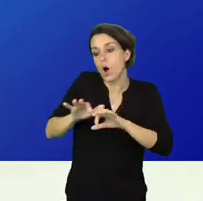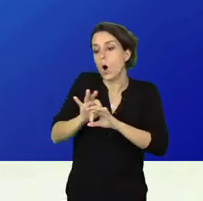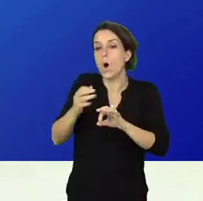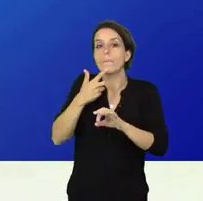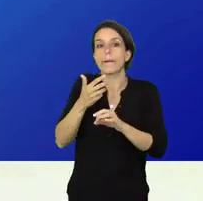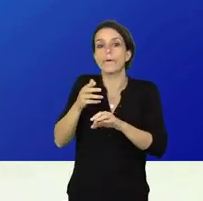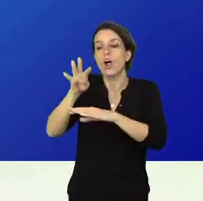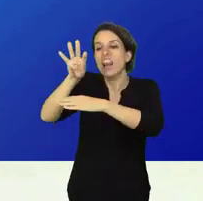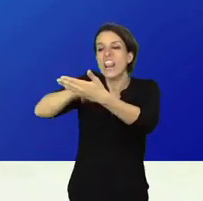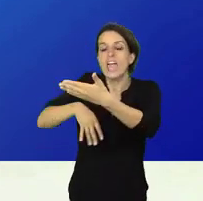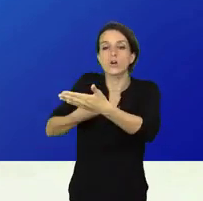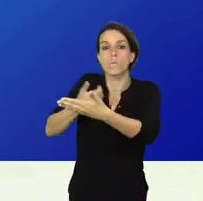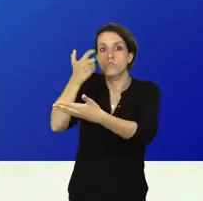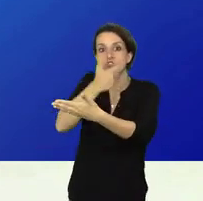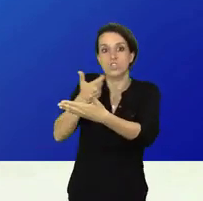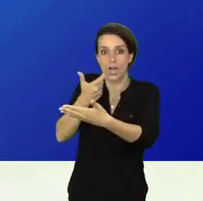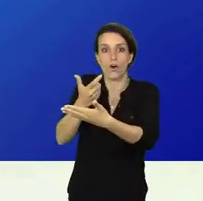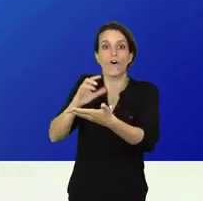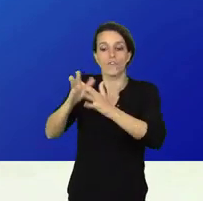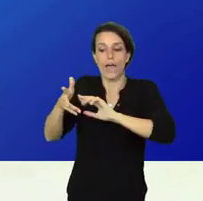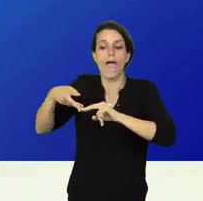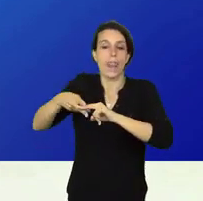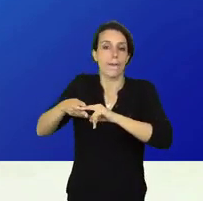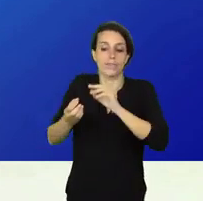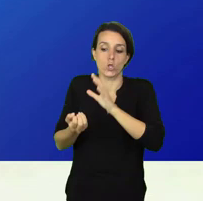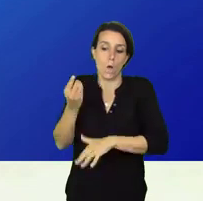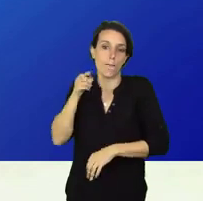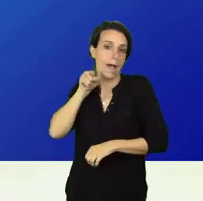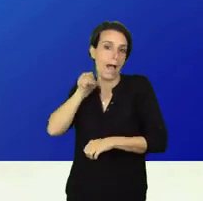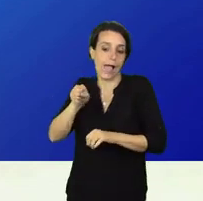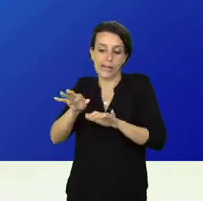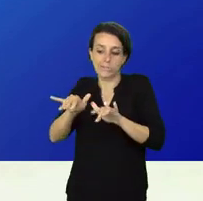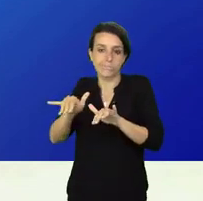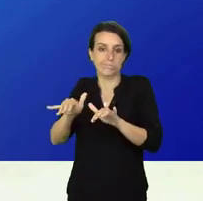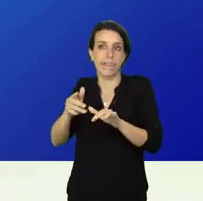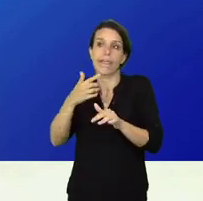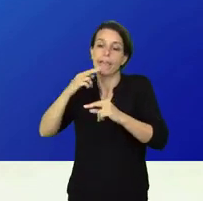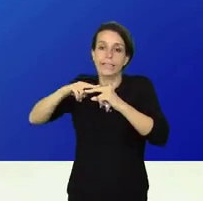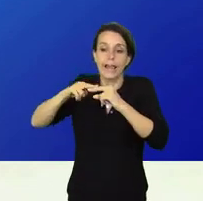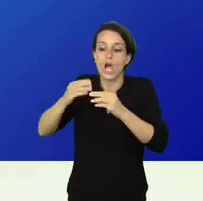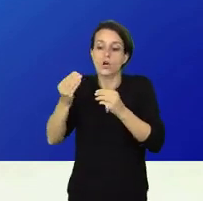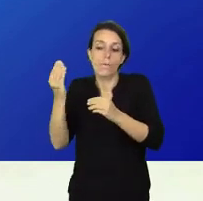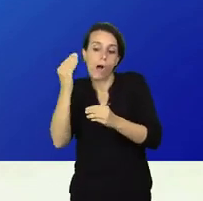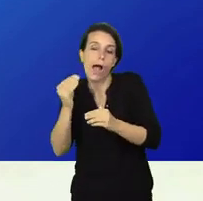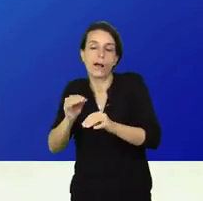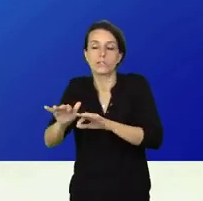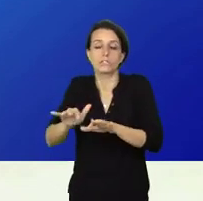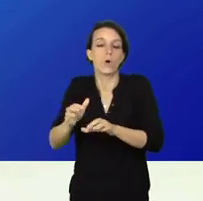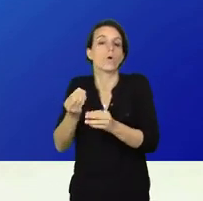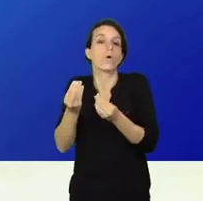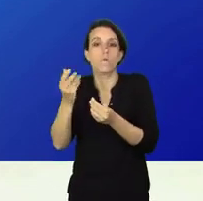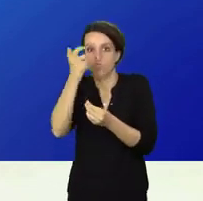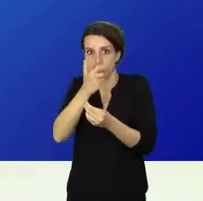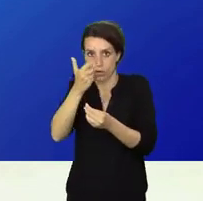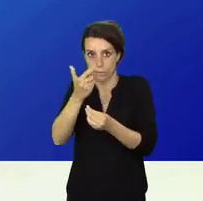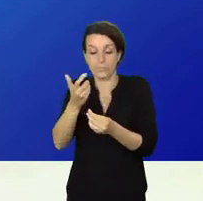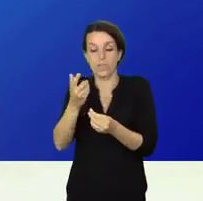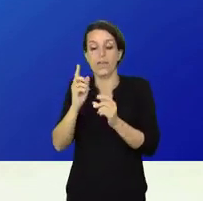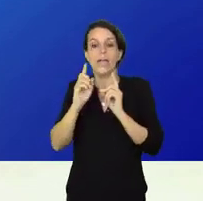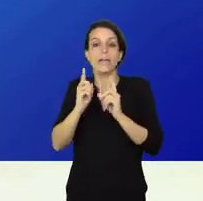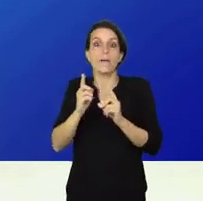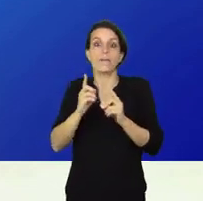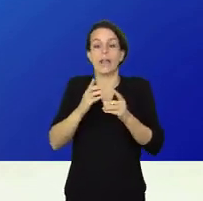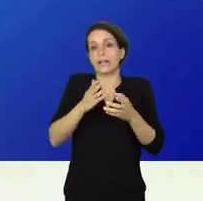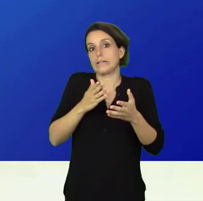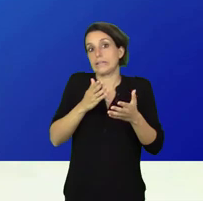el uso de los lectores de pantalla como herramienta de asistencia para la navegación, y de alguna manera